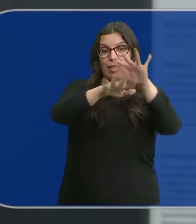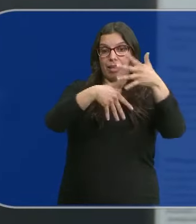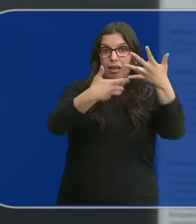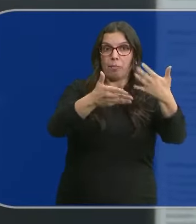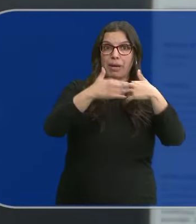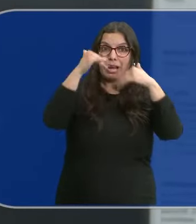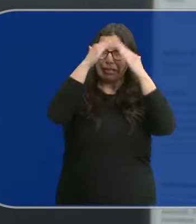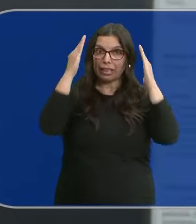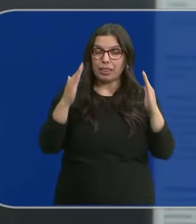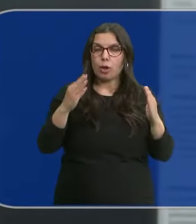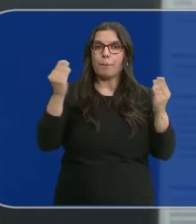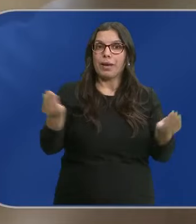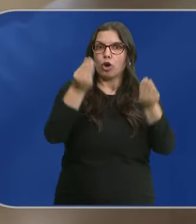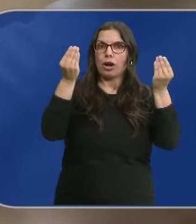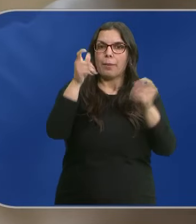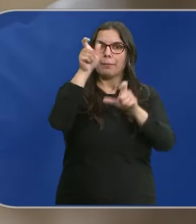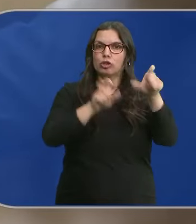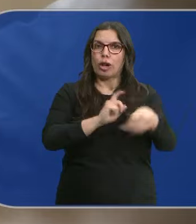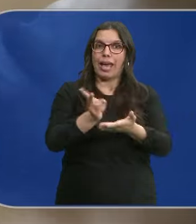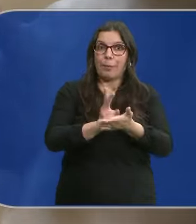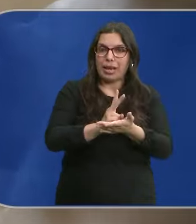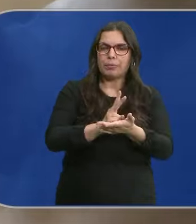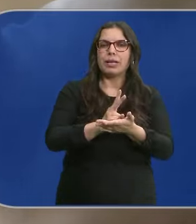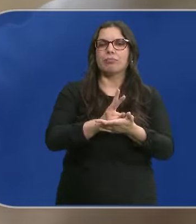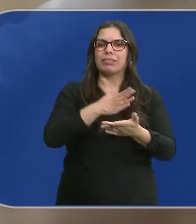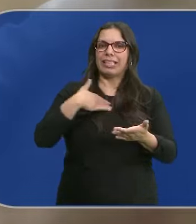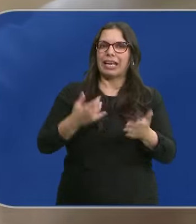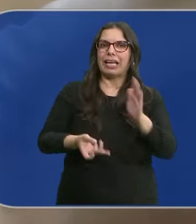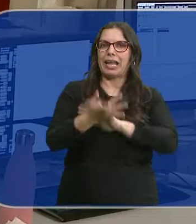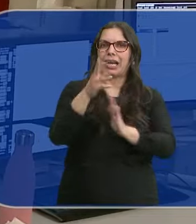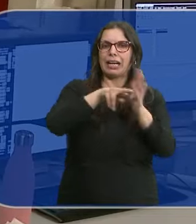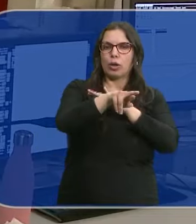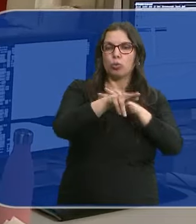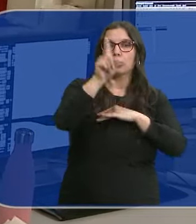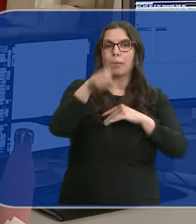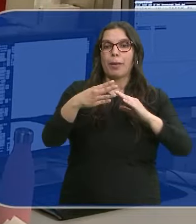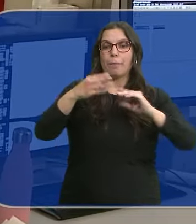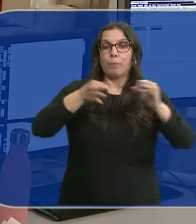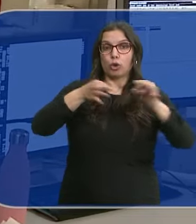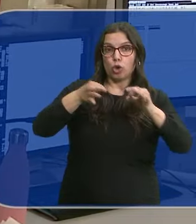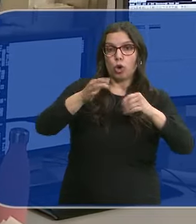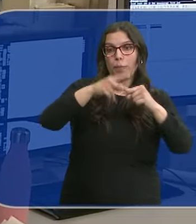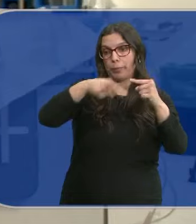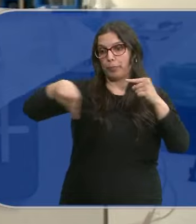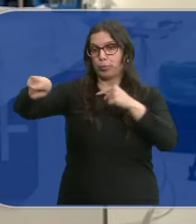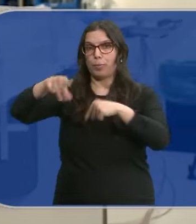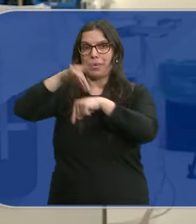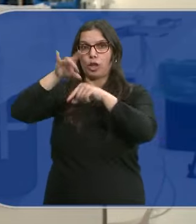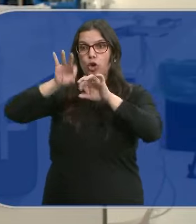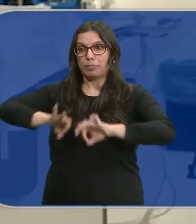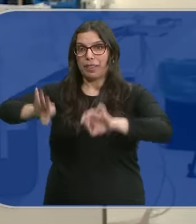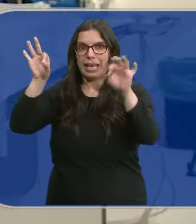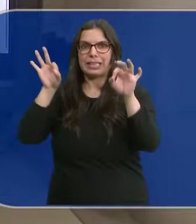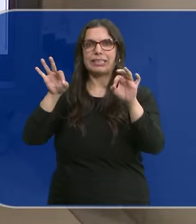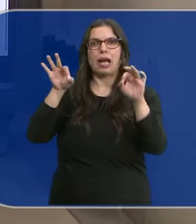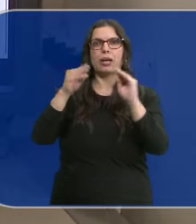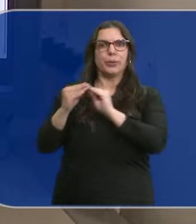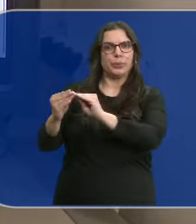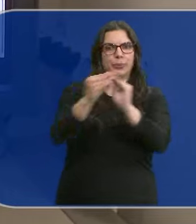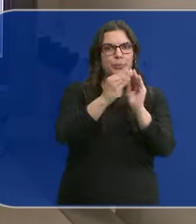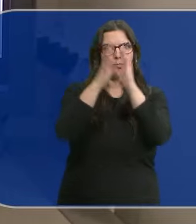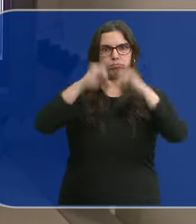con epilepsia propone la extensión de este recurso y consensuar los protocolos de derivación a los especialistas y para la realización